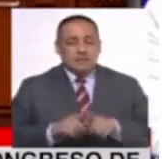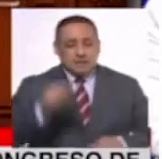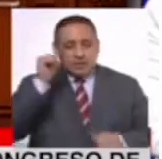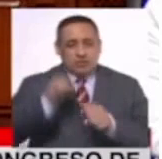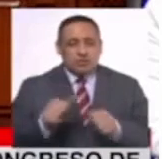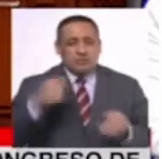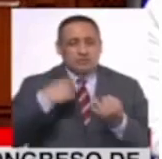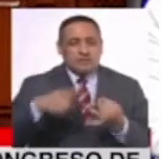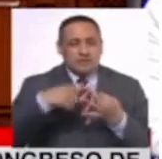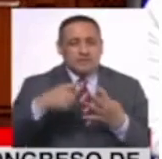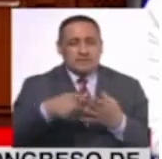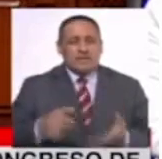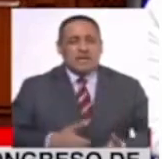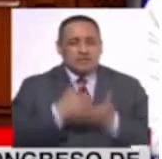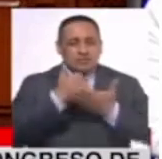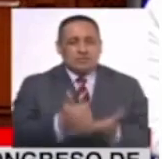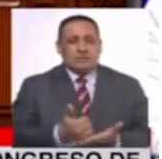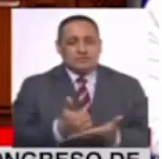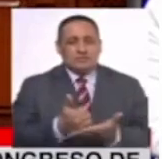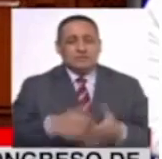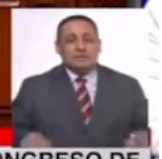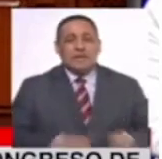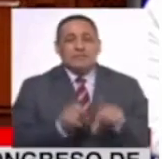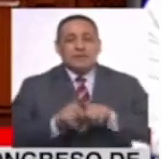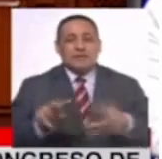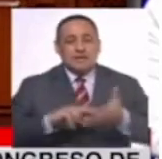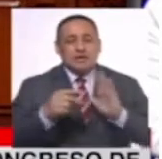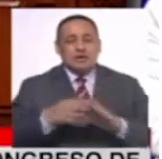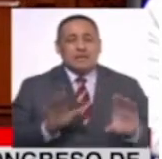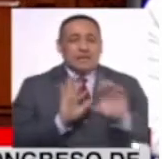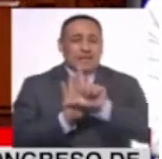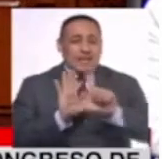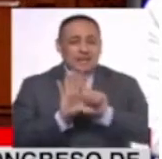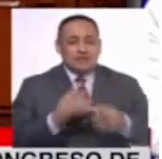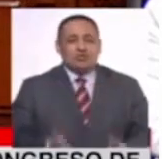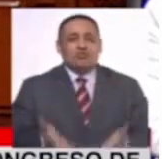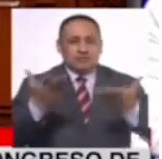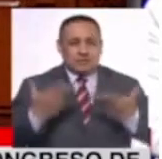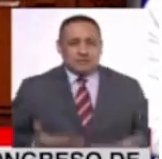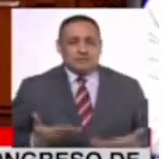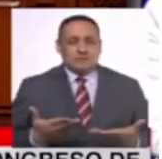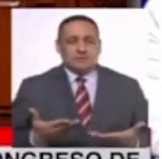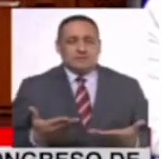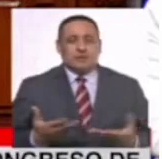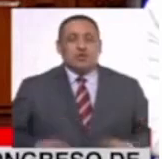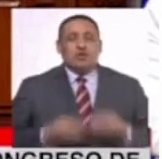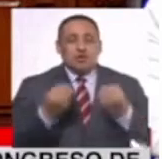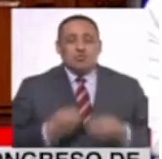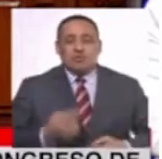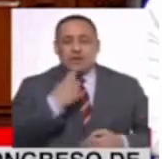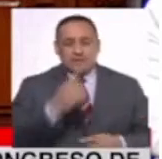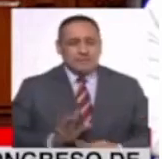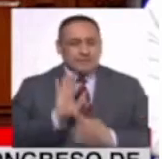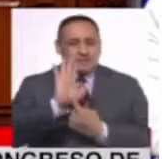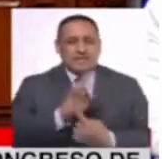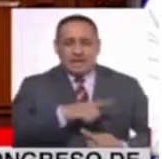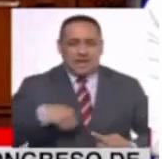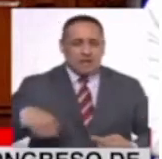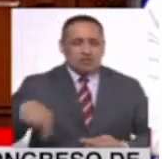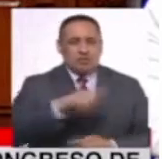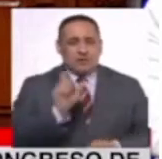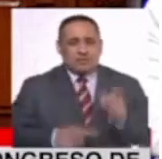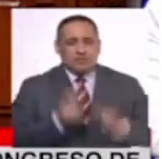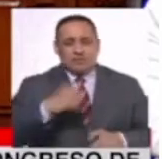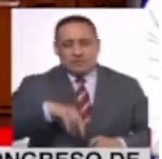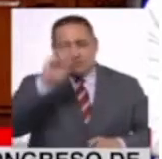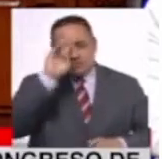Recordemos las atribuciones que constitucionalmente nos corresponde, como son representar a todos los